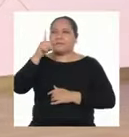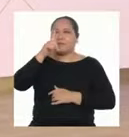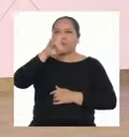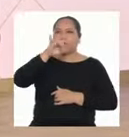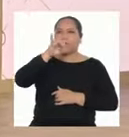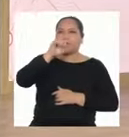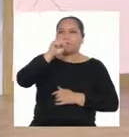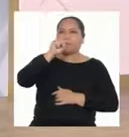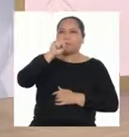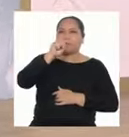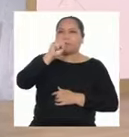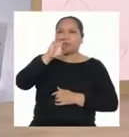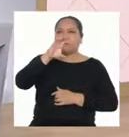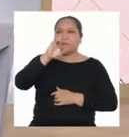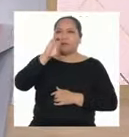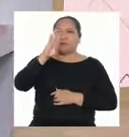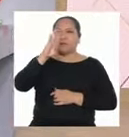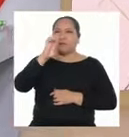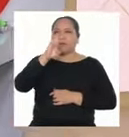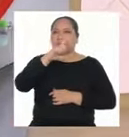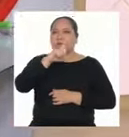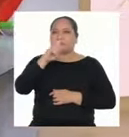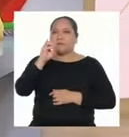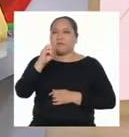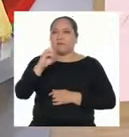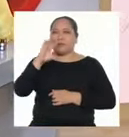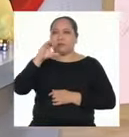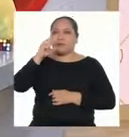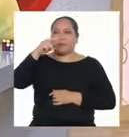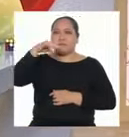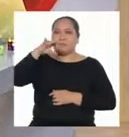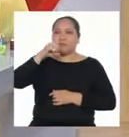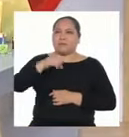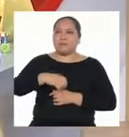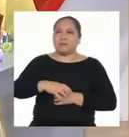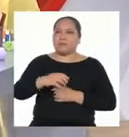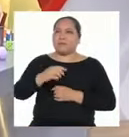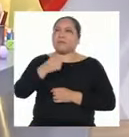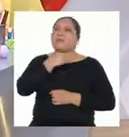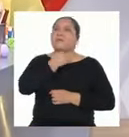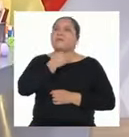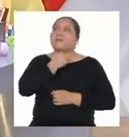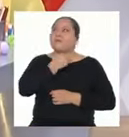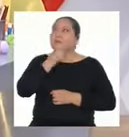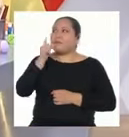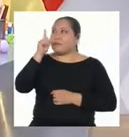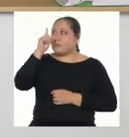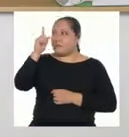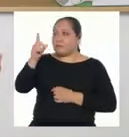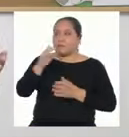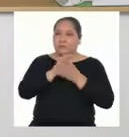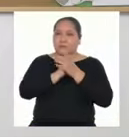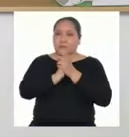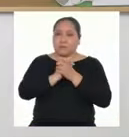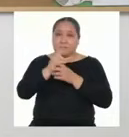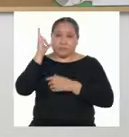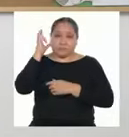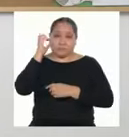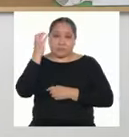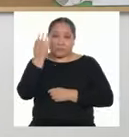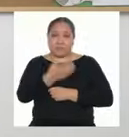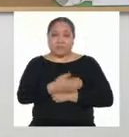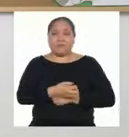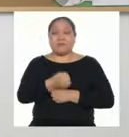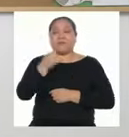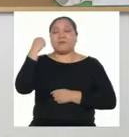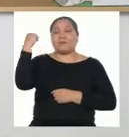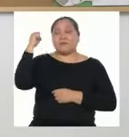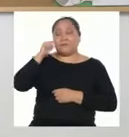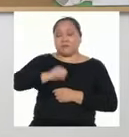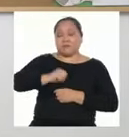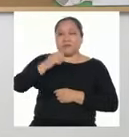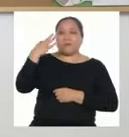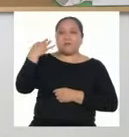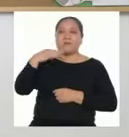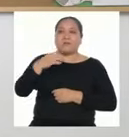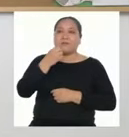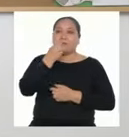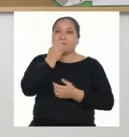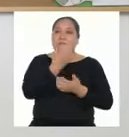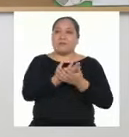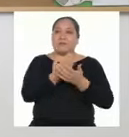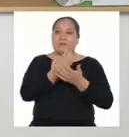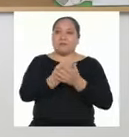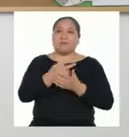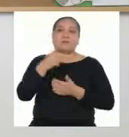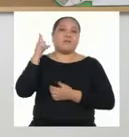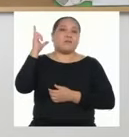Luis Cabellos Canosos. Es el abuelo de un amigo. ¿Le parece si lo escuchamos? Claro, siempre es bueno escuchar